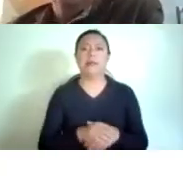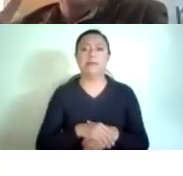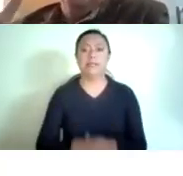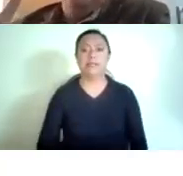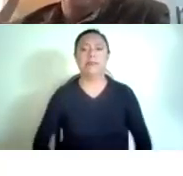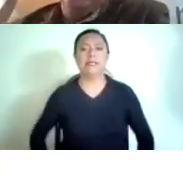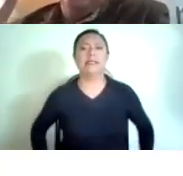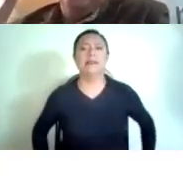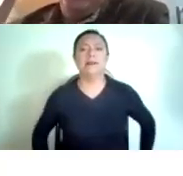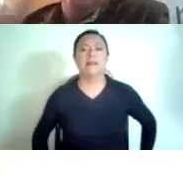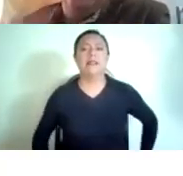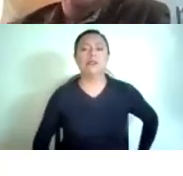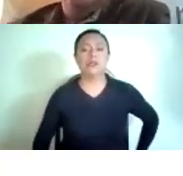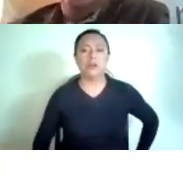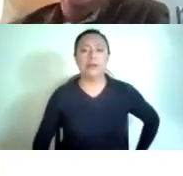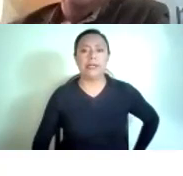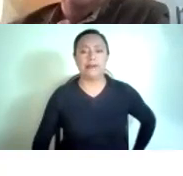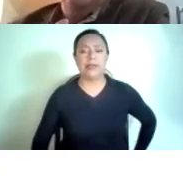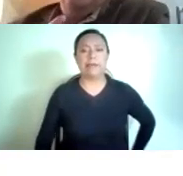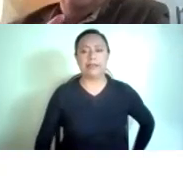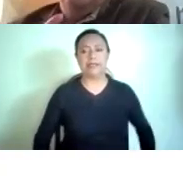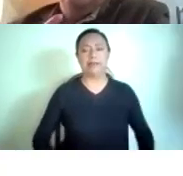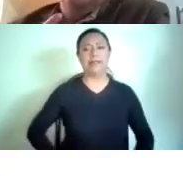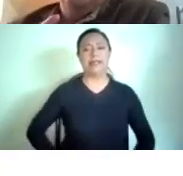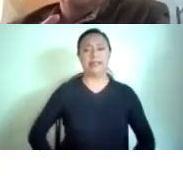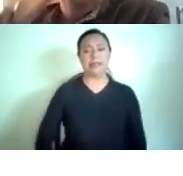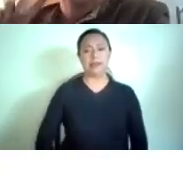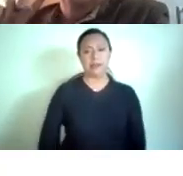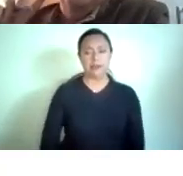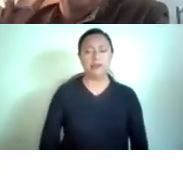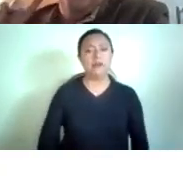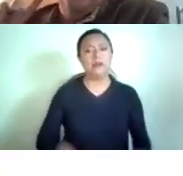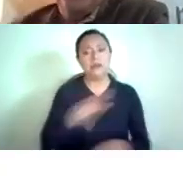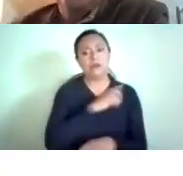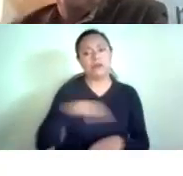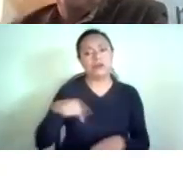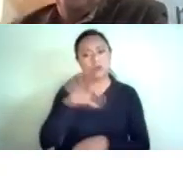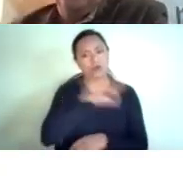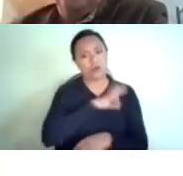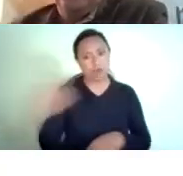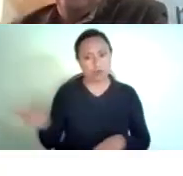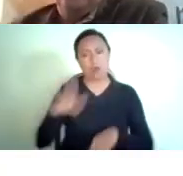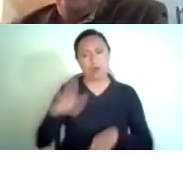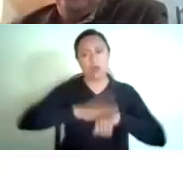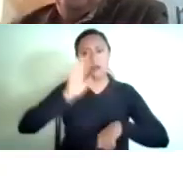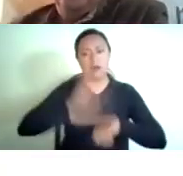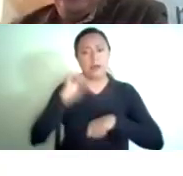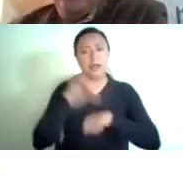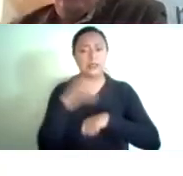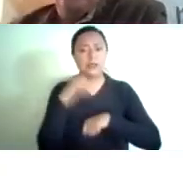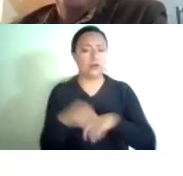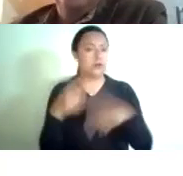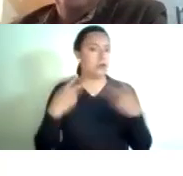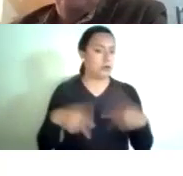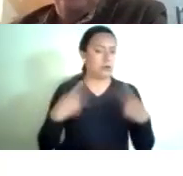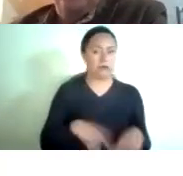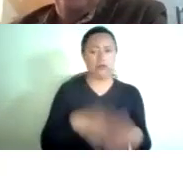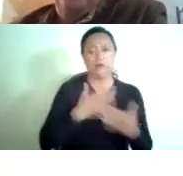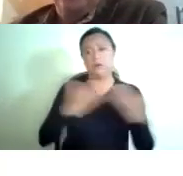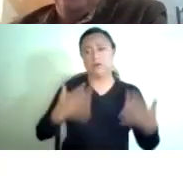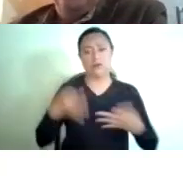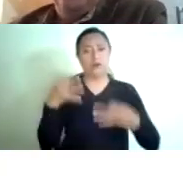y presentarlo, incluso no al Ministerio Público, presentarlo al juez con la detención, como se hace en algunos